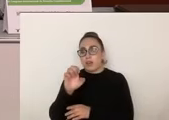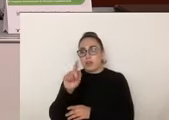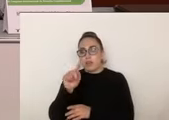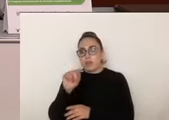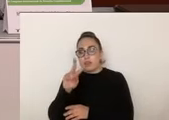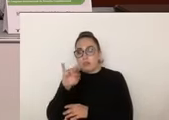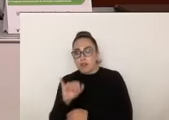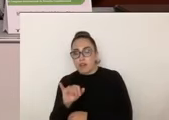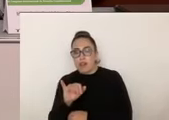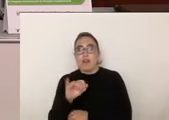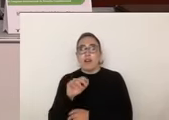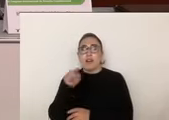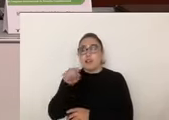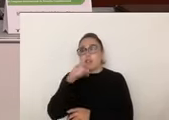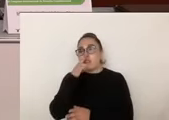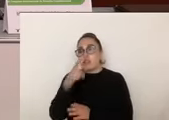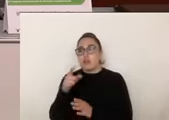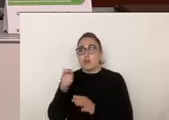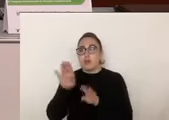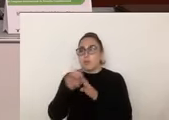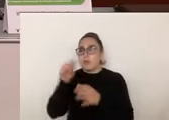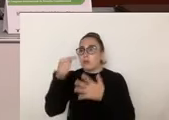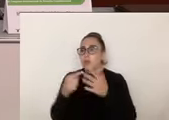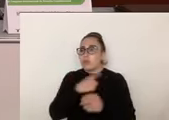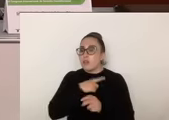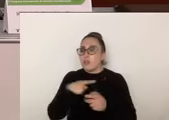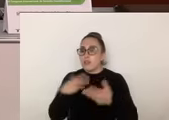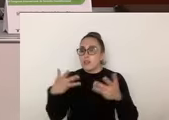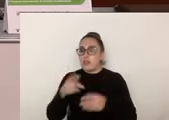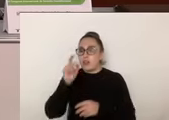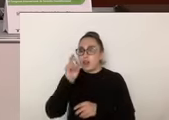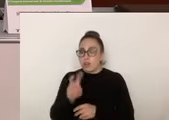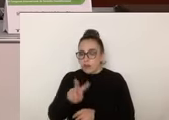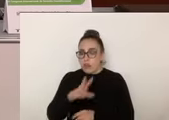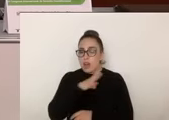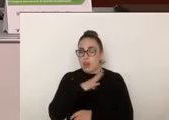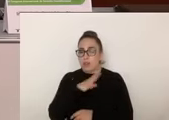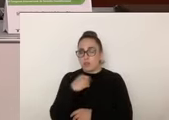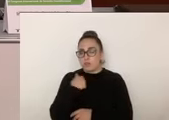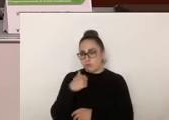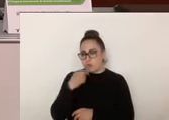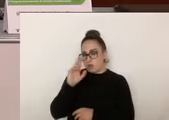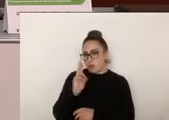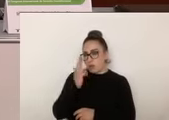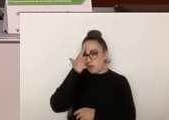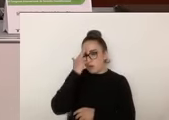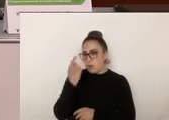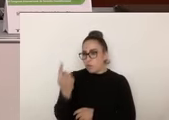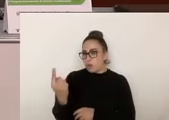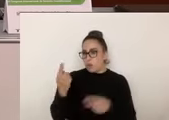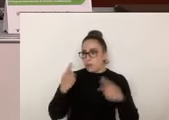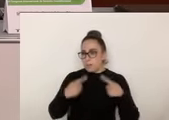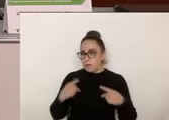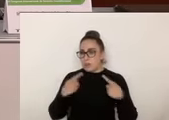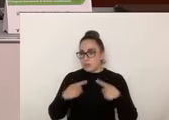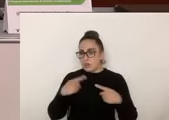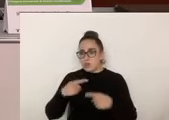objetivo. Bueno, y acabamos resolviendo pues casos rarísimos de un tipo, ¿no?, pues que dispara